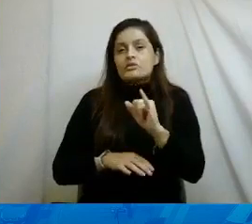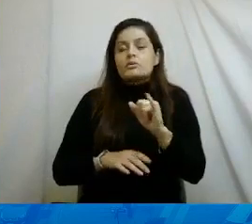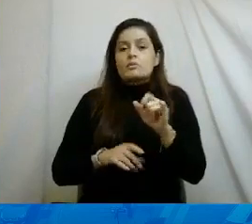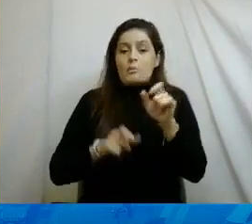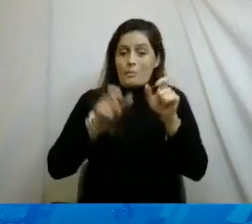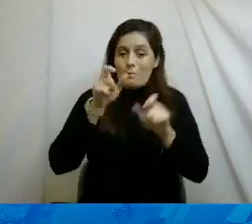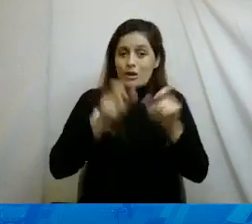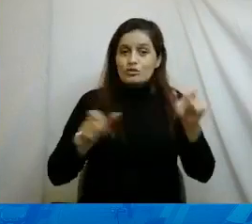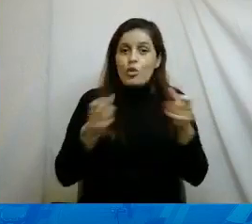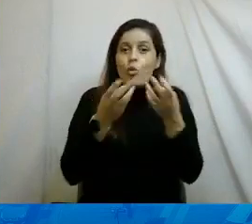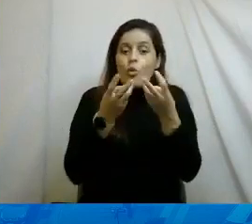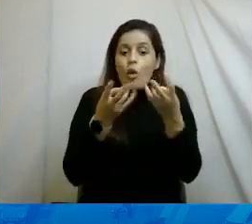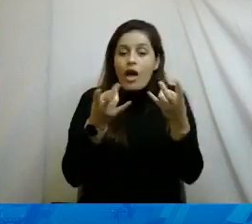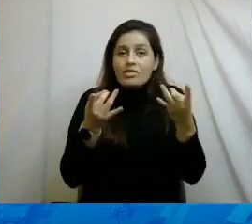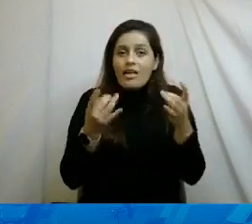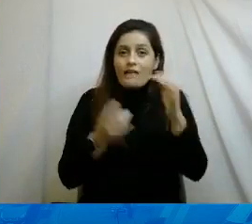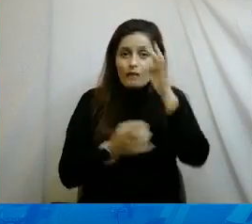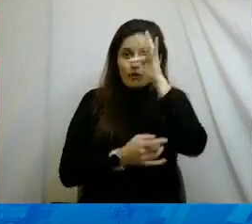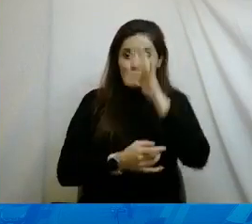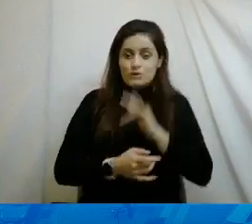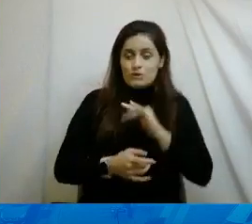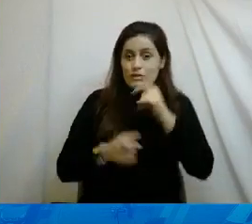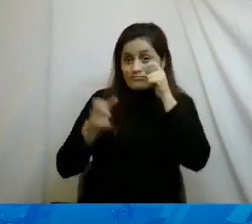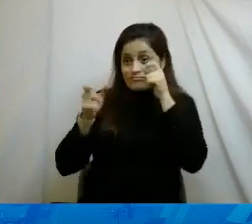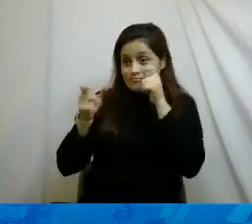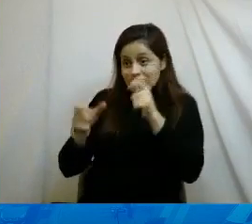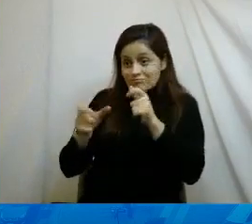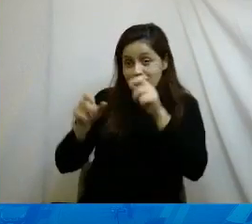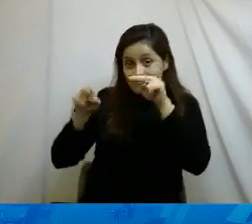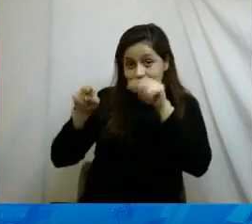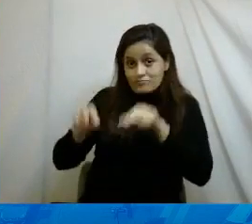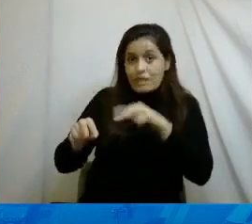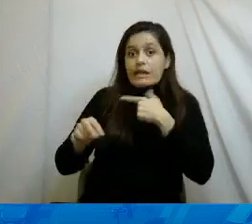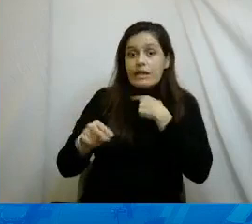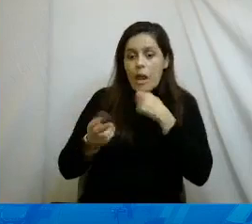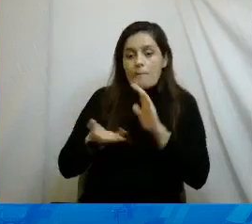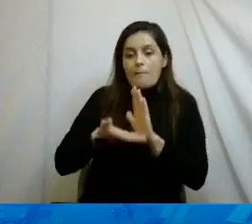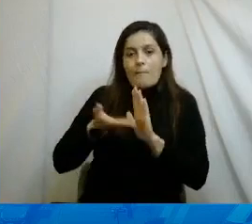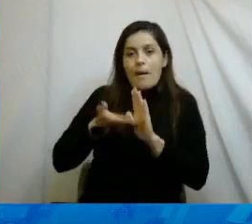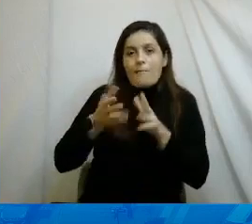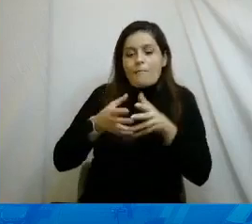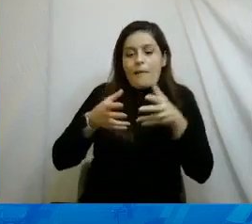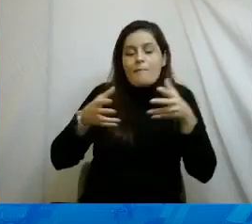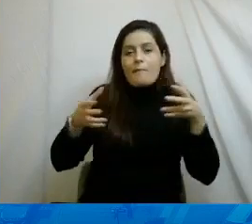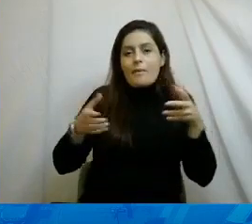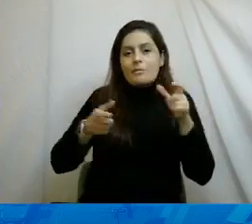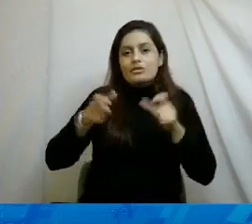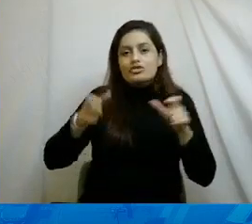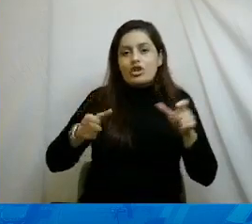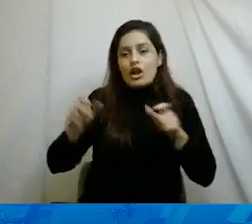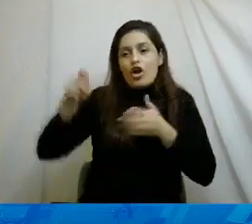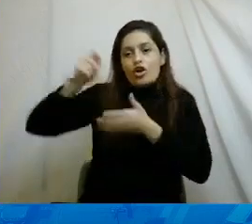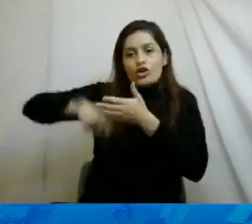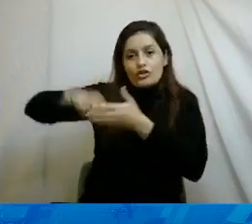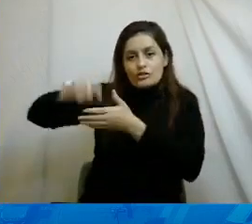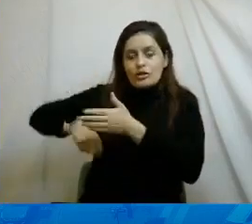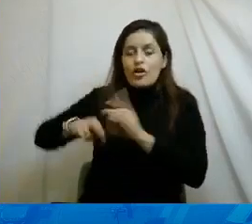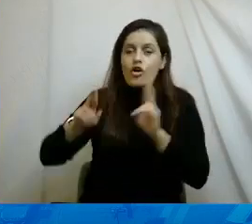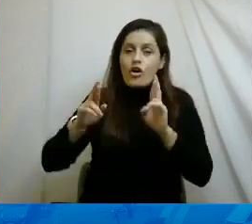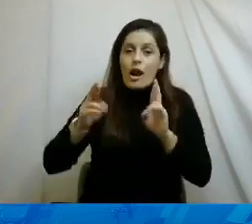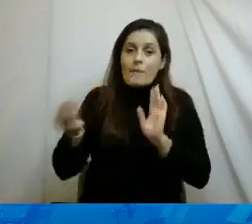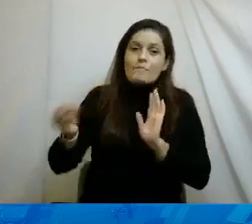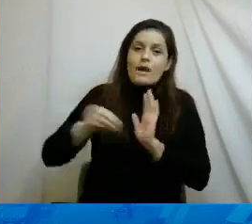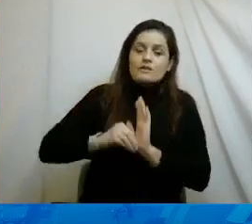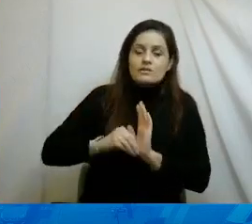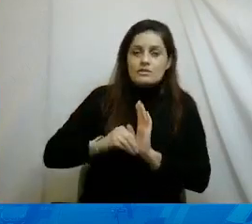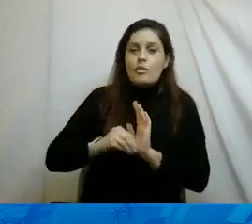funcionarios de inspección y nos gustaría poder aumentar este número de funcionarios y funcionarias para